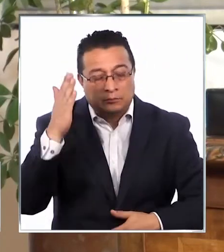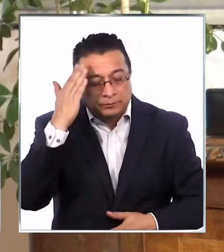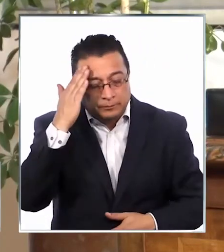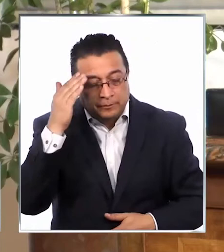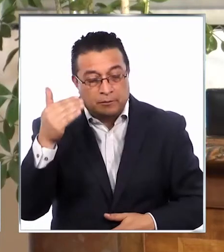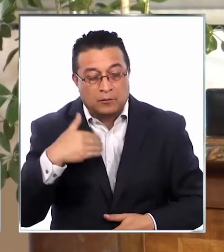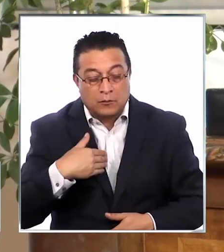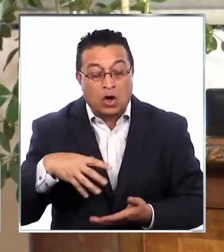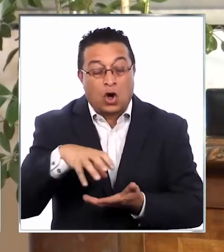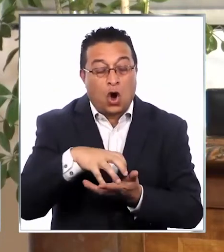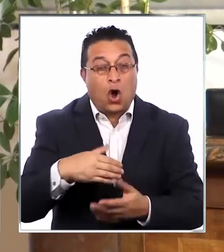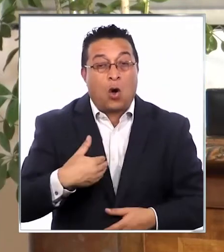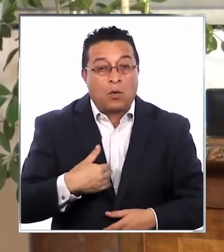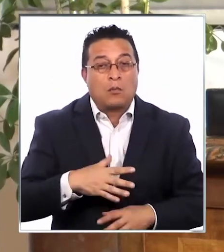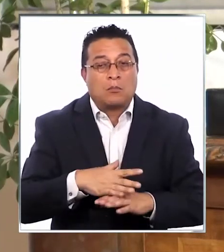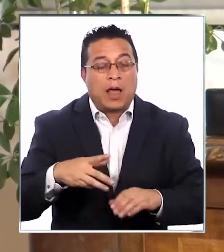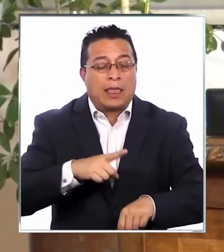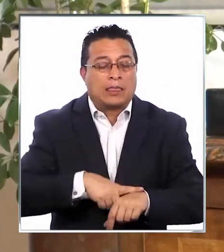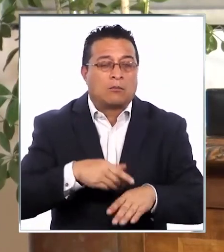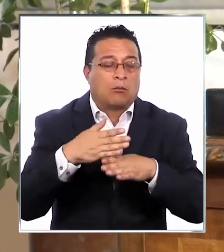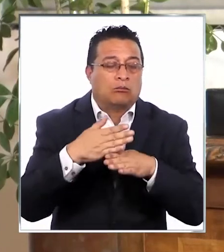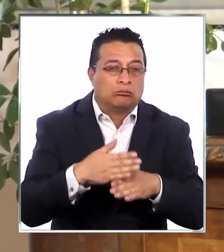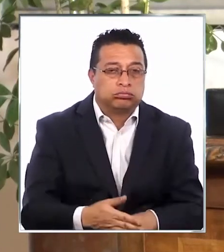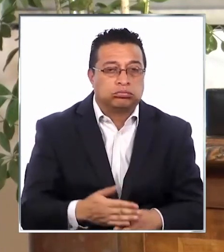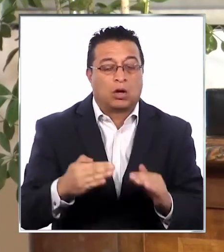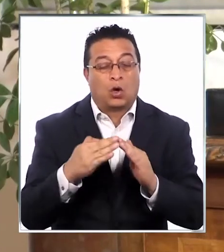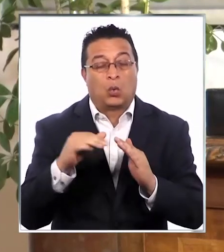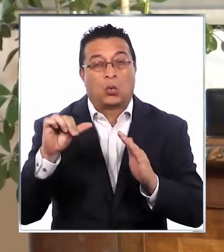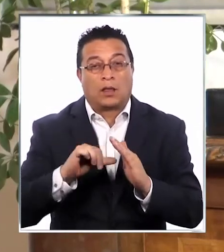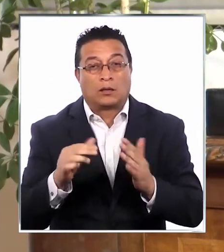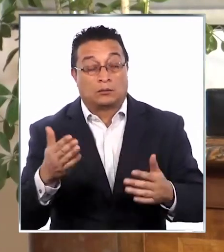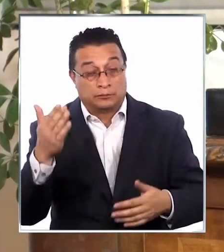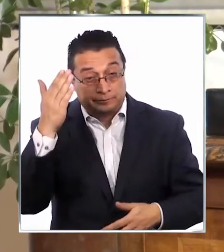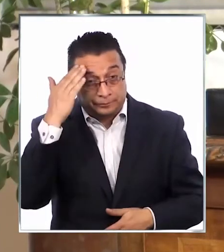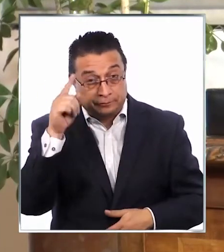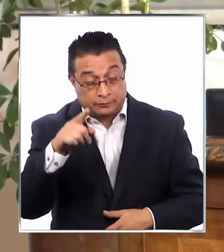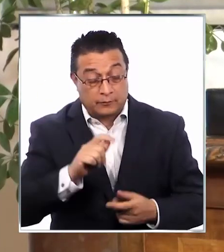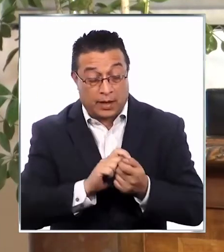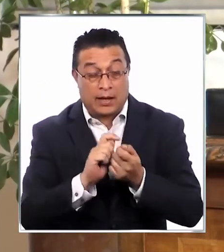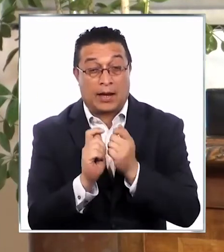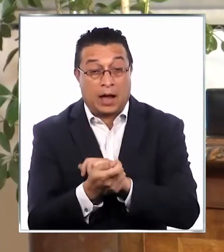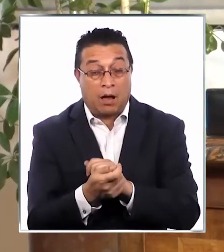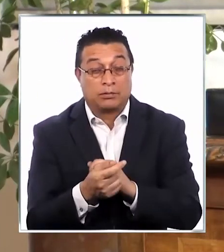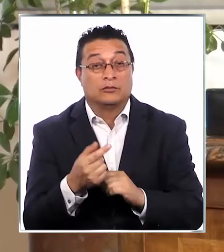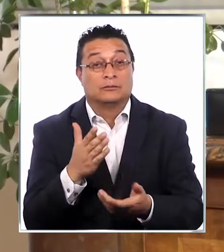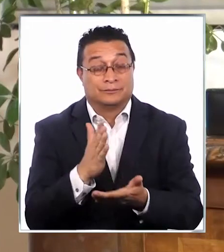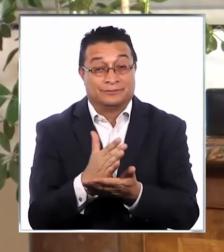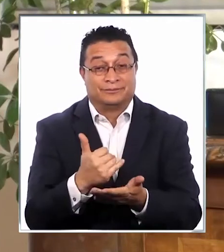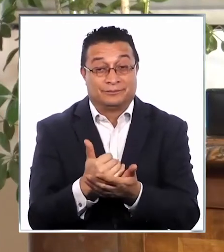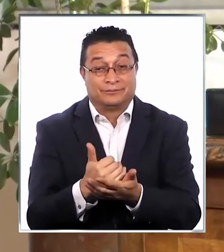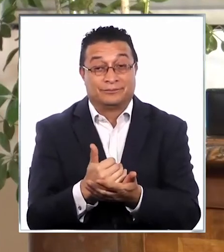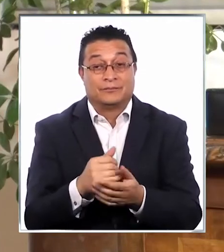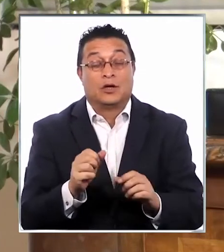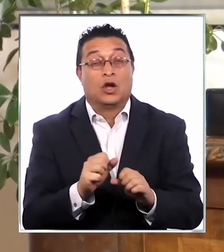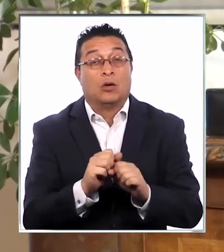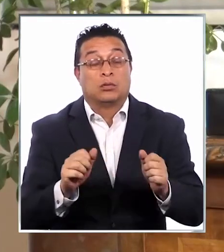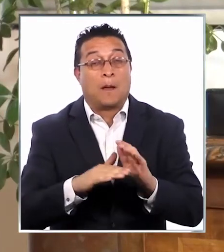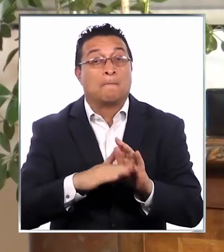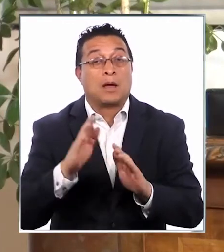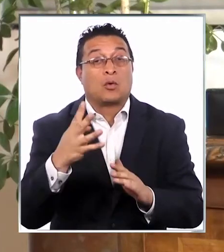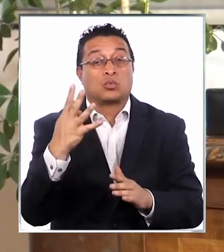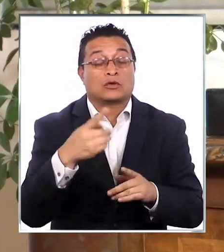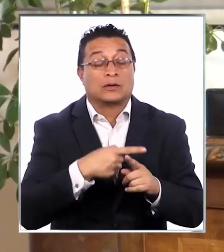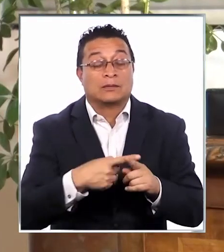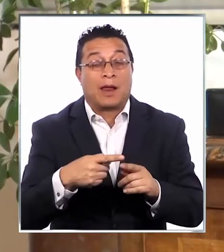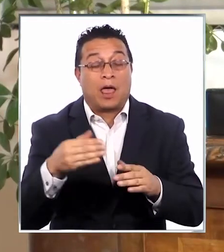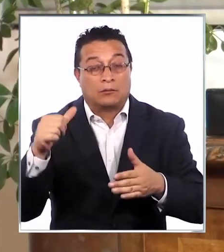en cuenta que mi comuna ya lleva tanto tiempo, por ejemplo, con cuarentena. Acuérdate cuando cambiamos el criterio, que no podían haber más de